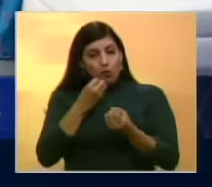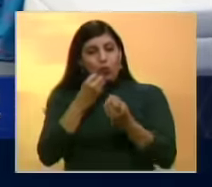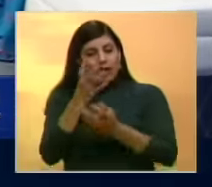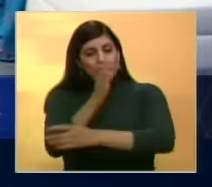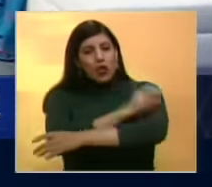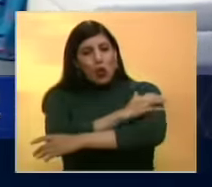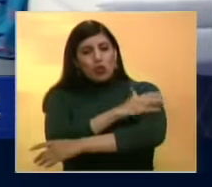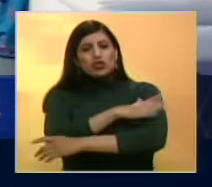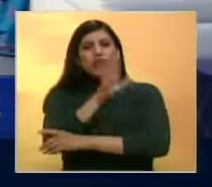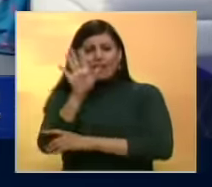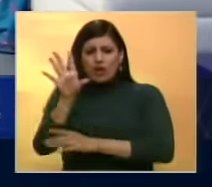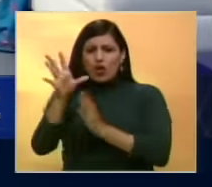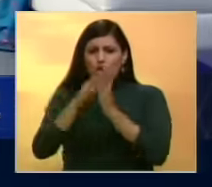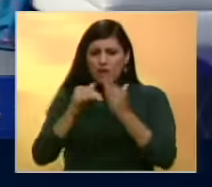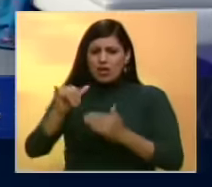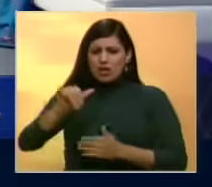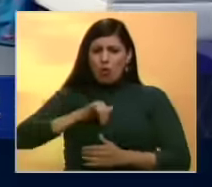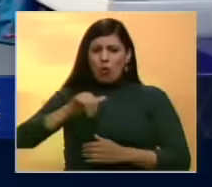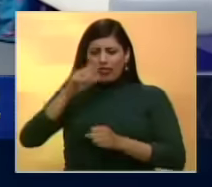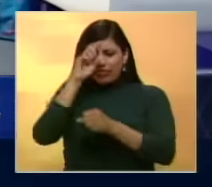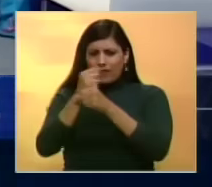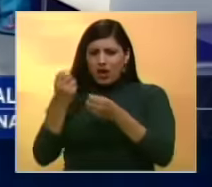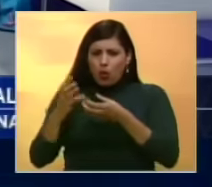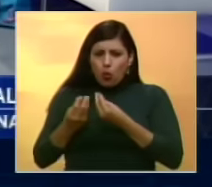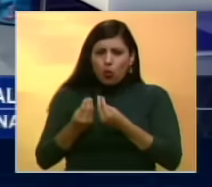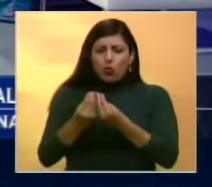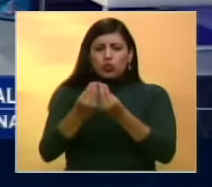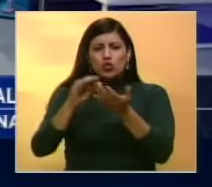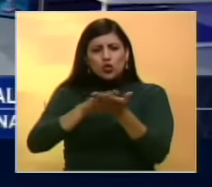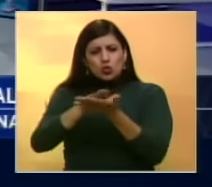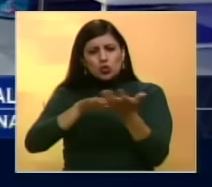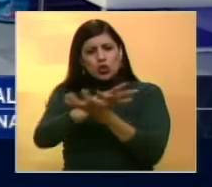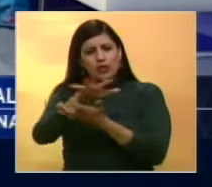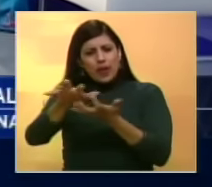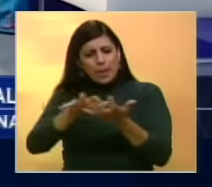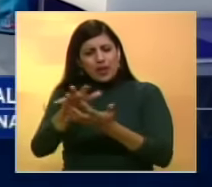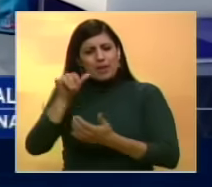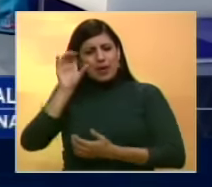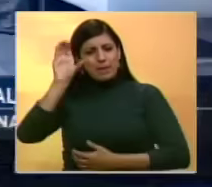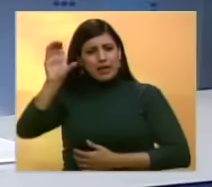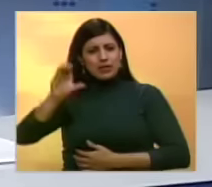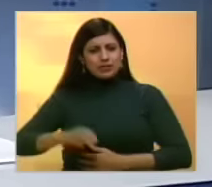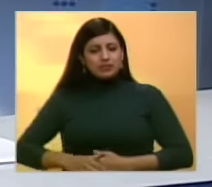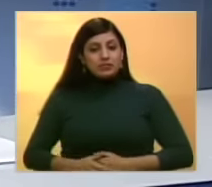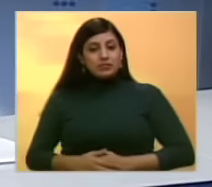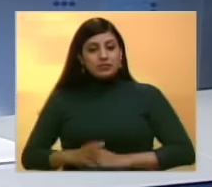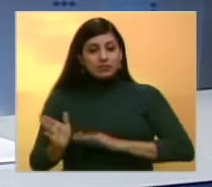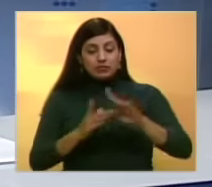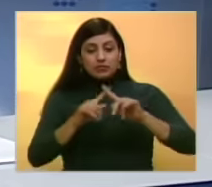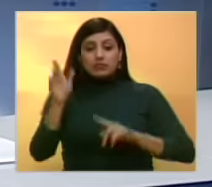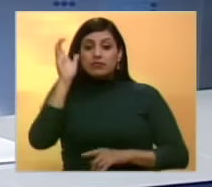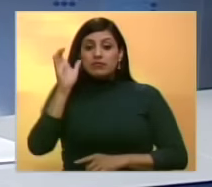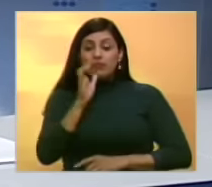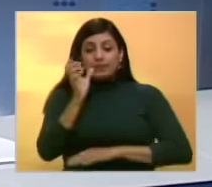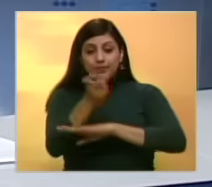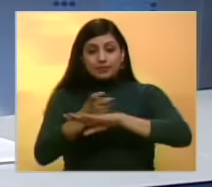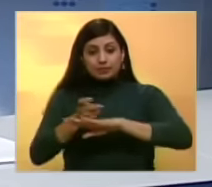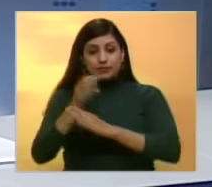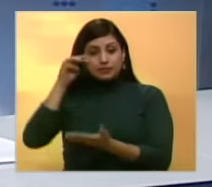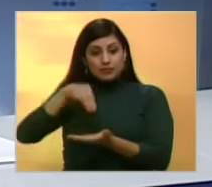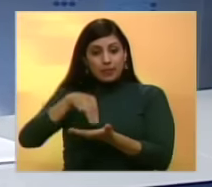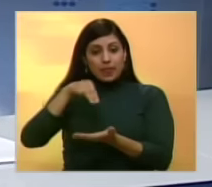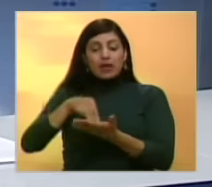oposición a hacer lo mismo para que trabajando en conjunto solucione los problemas que hay en el país Enrique capriles el gobernador del estado